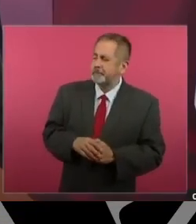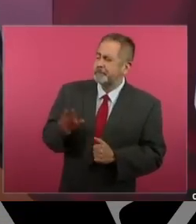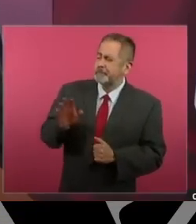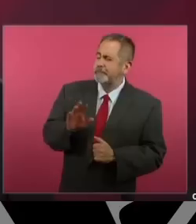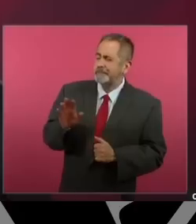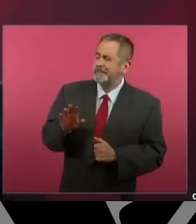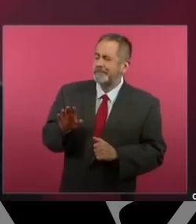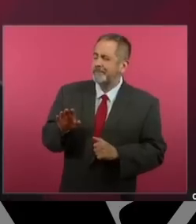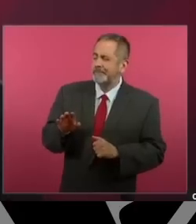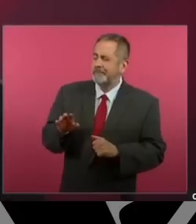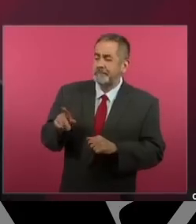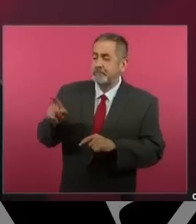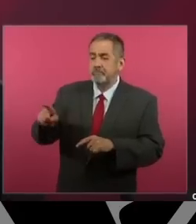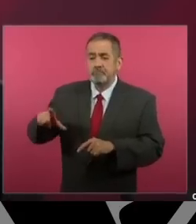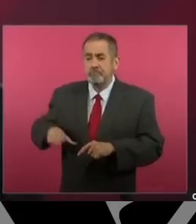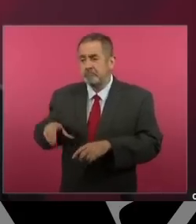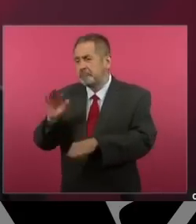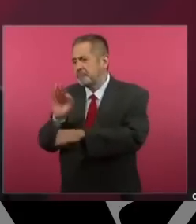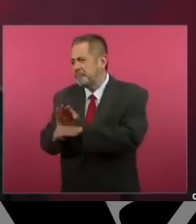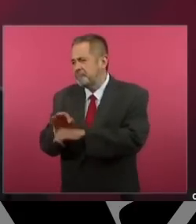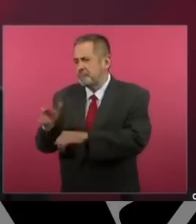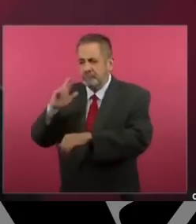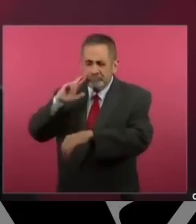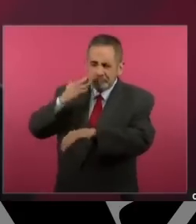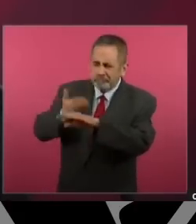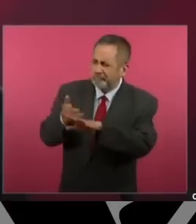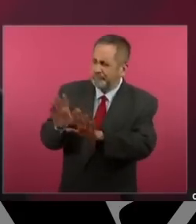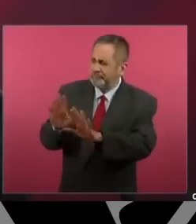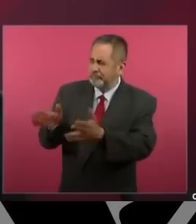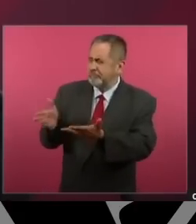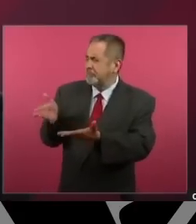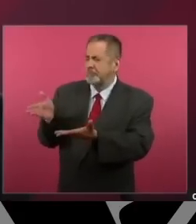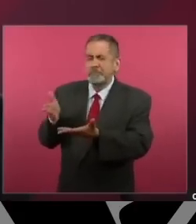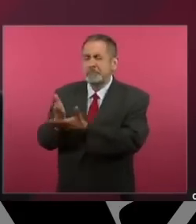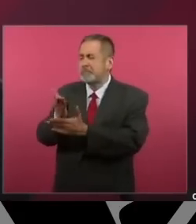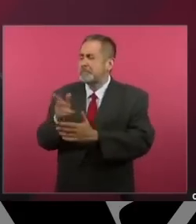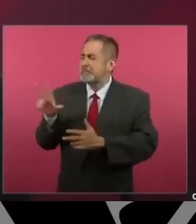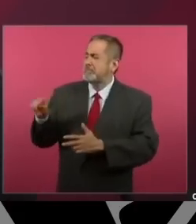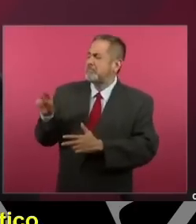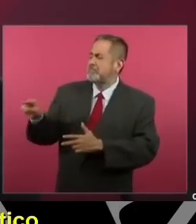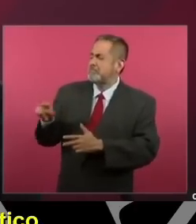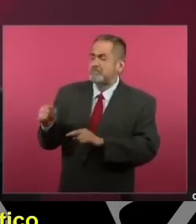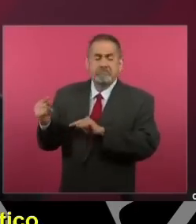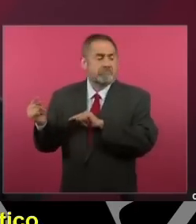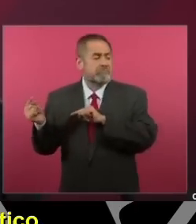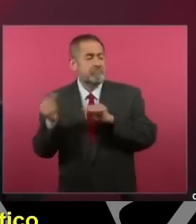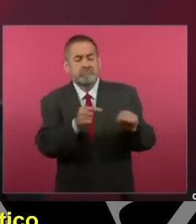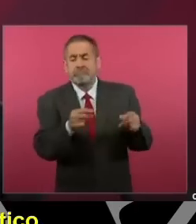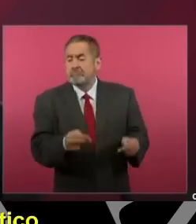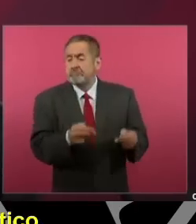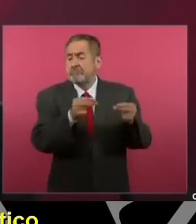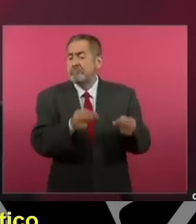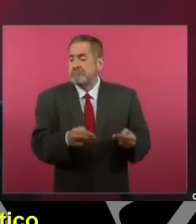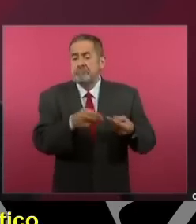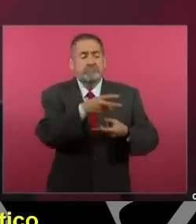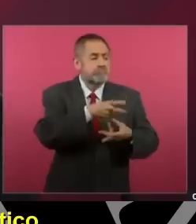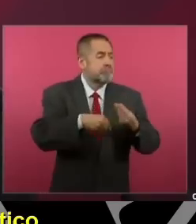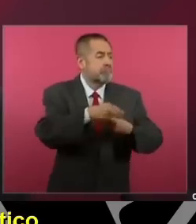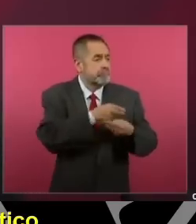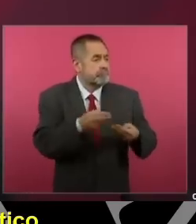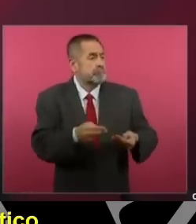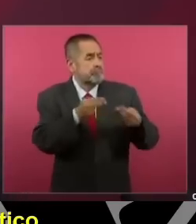al mercado que el estado el gobierno no intervenga en nada que tenga que ver con el desarrollo